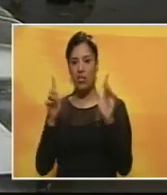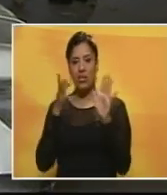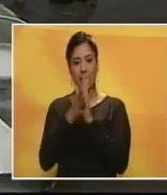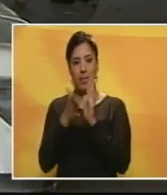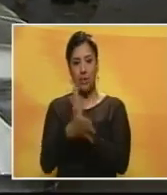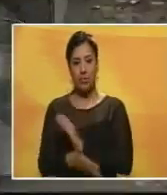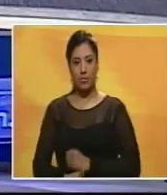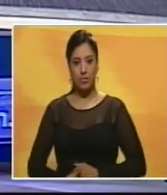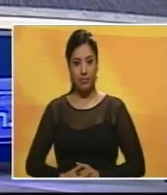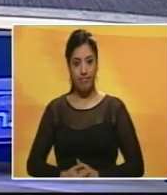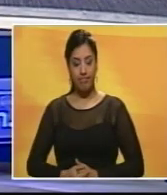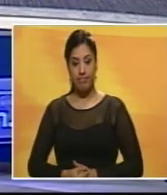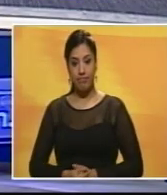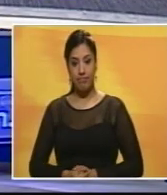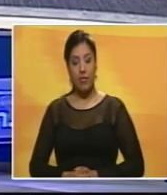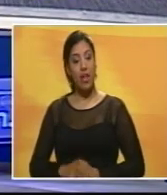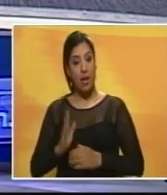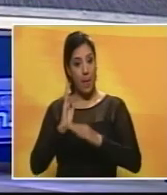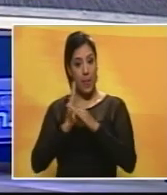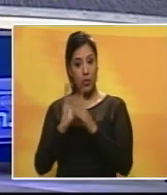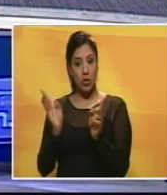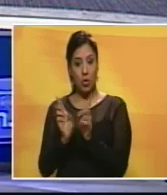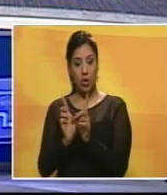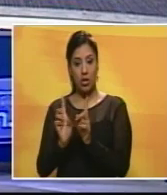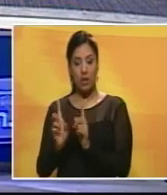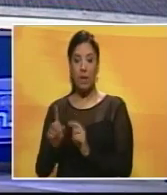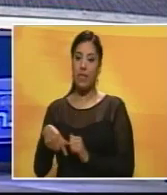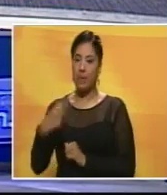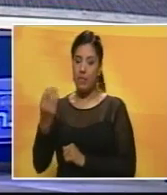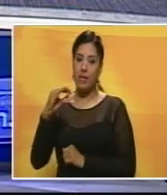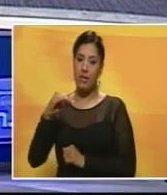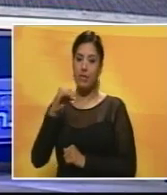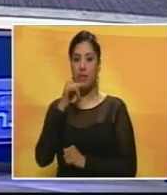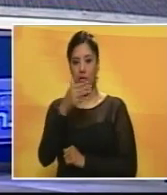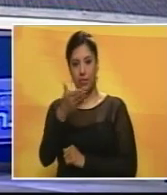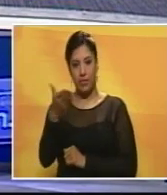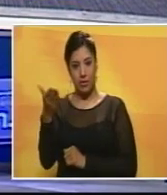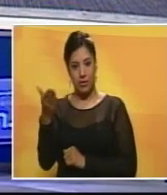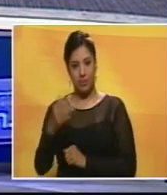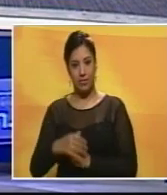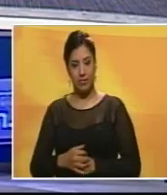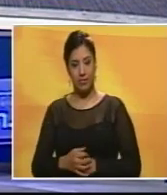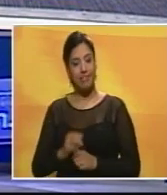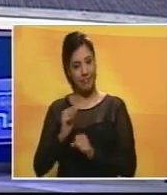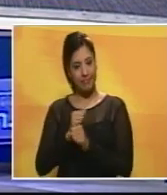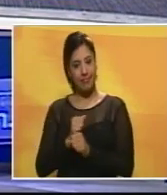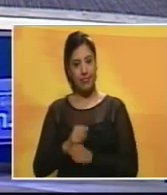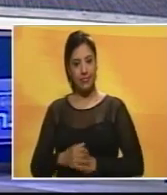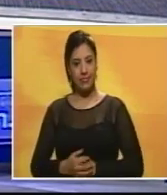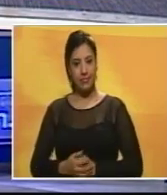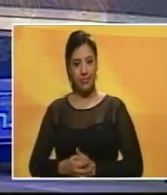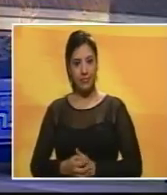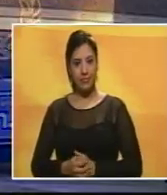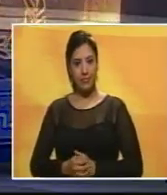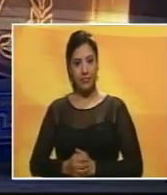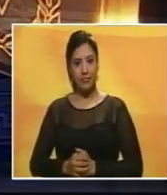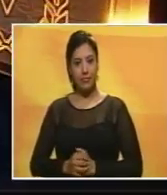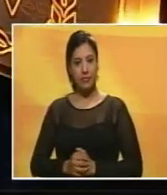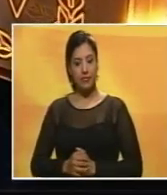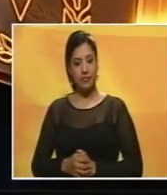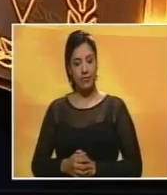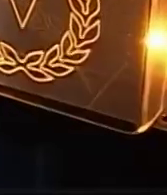sitio. Hacemos una breve pausa. Ya regresamos con más información. Quédense allí.